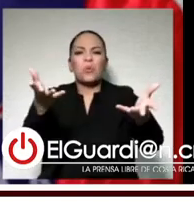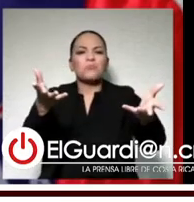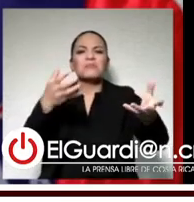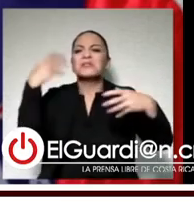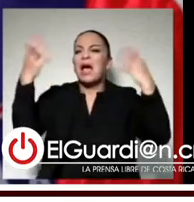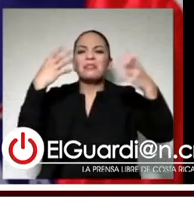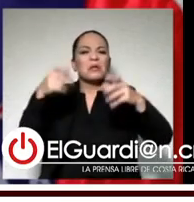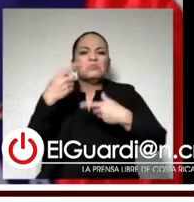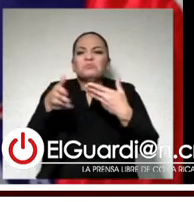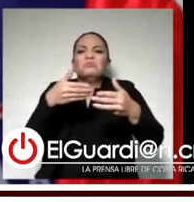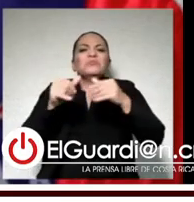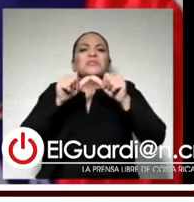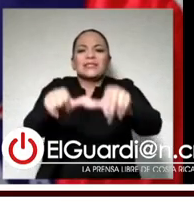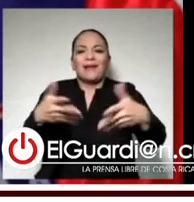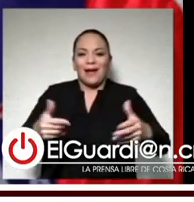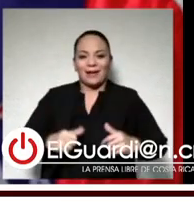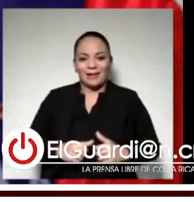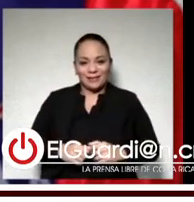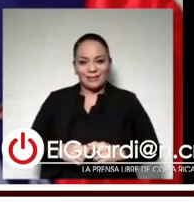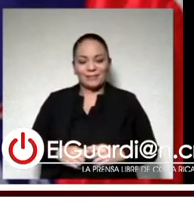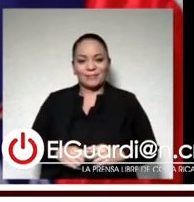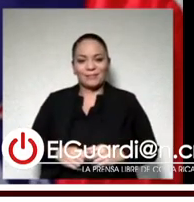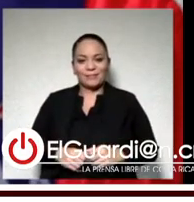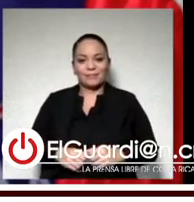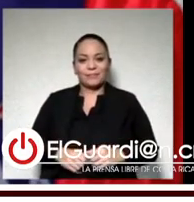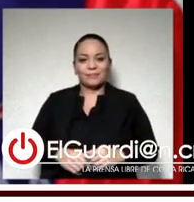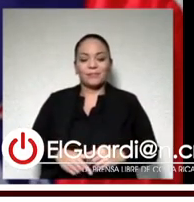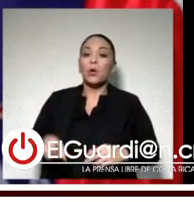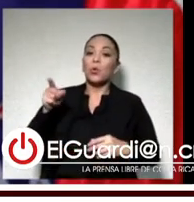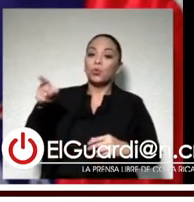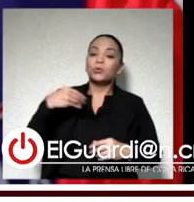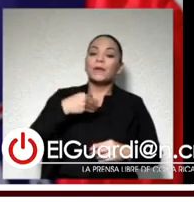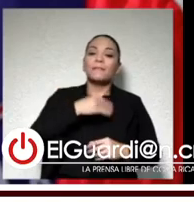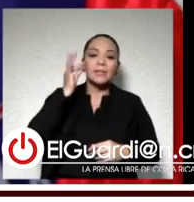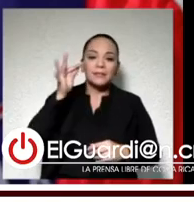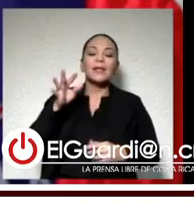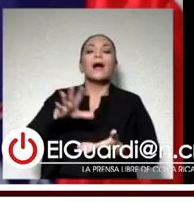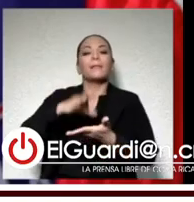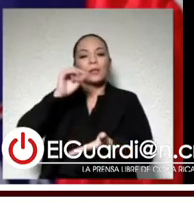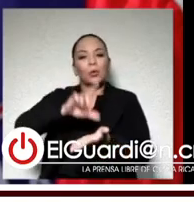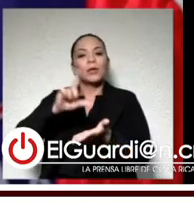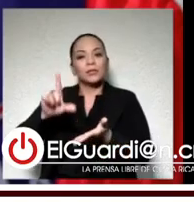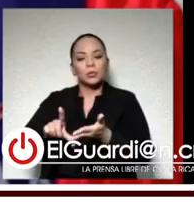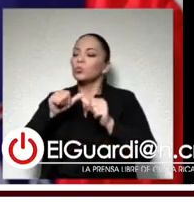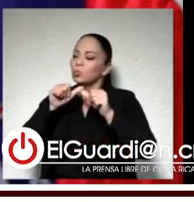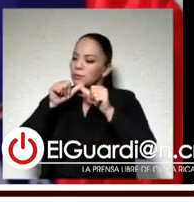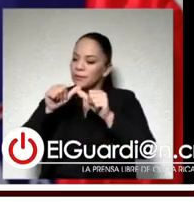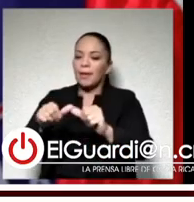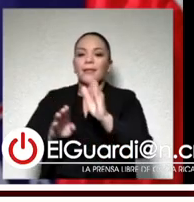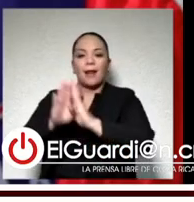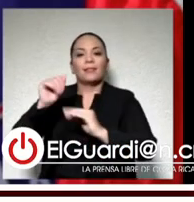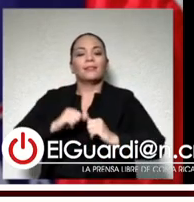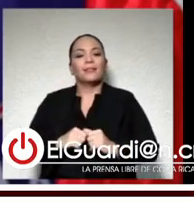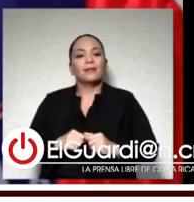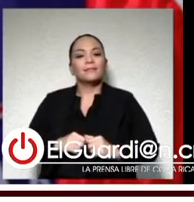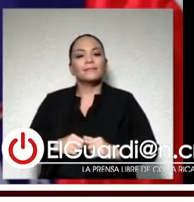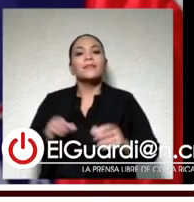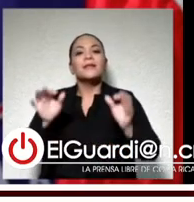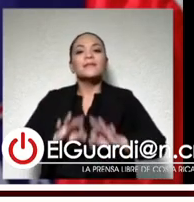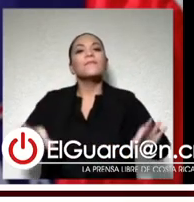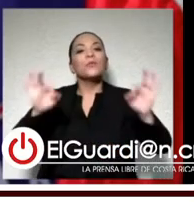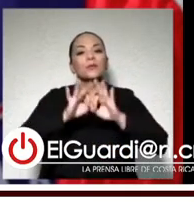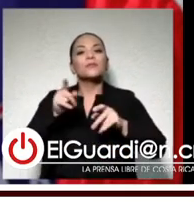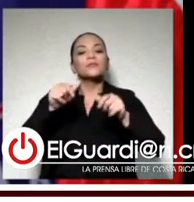haciendo. Entonces, ministro, usted aprendió la lección, va para adelante. Lo importante es que